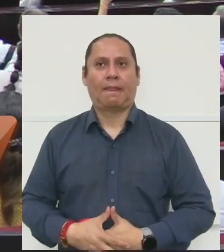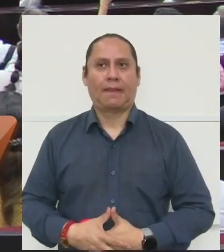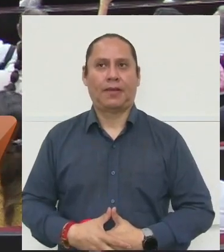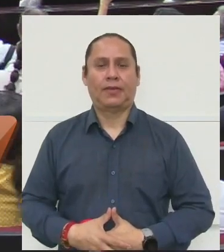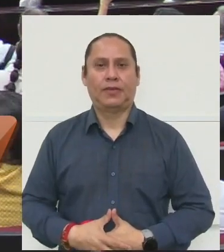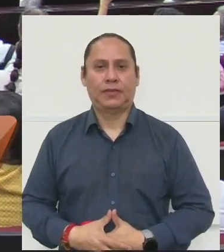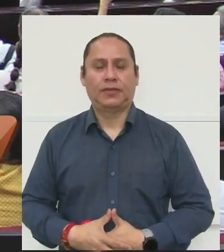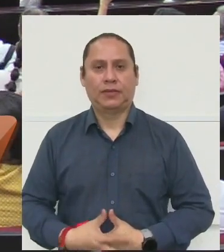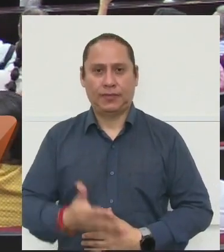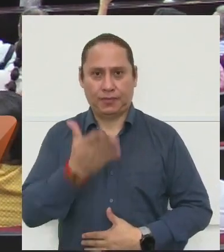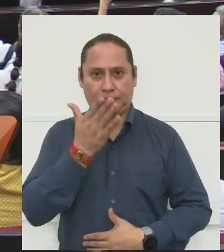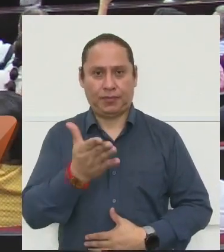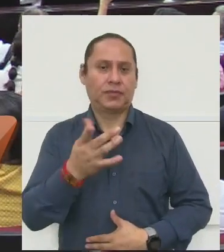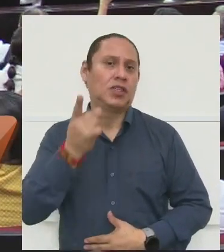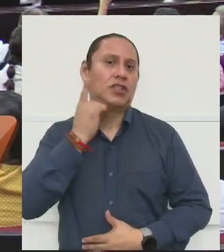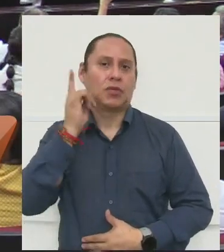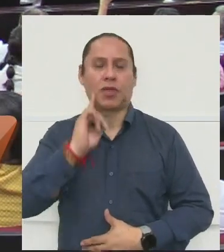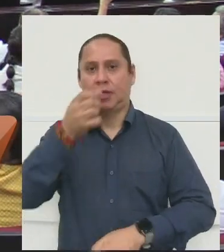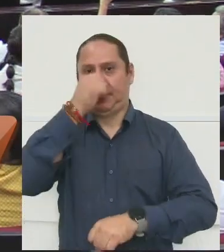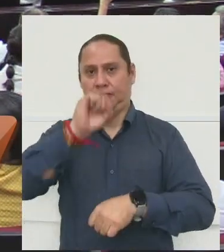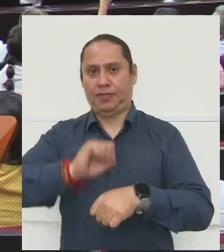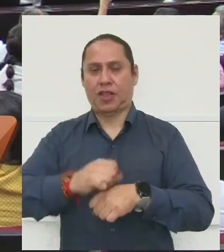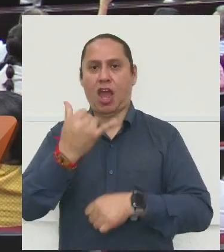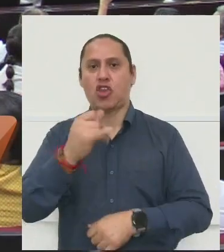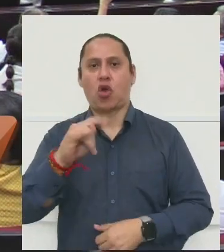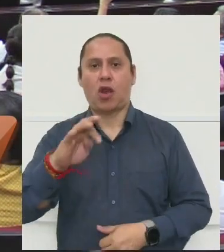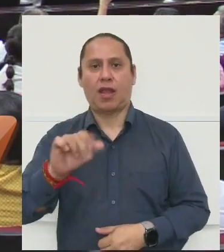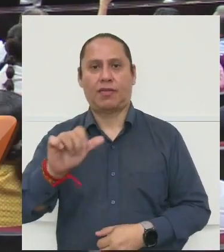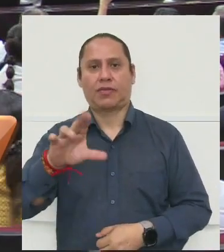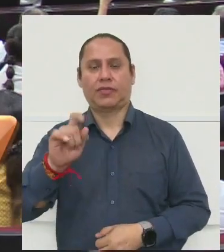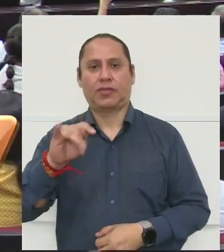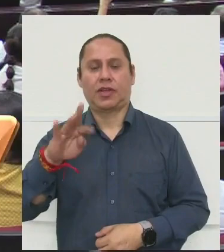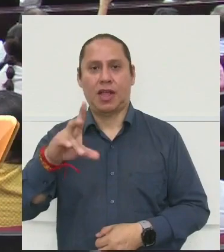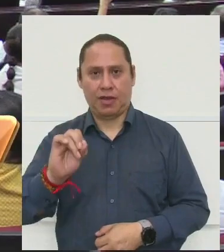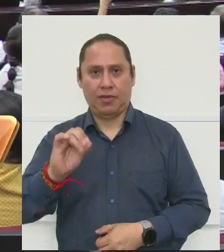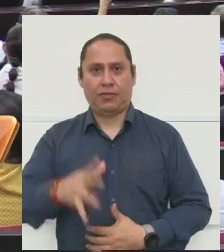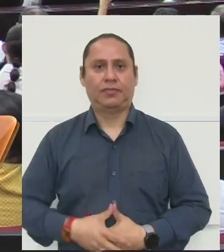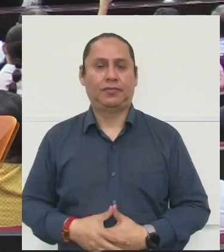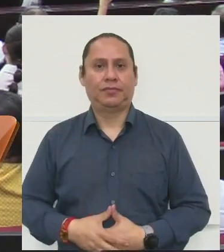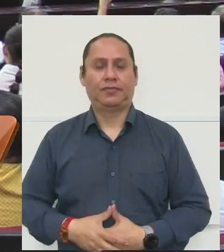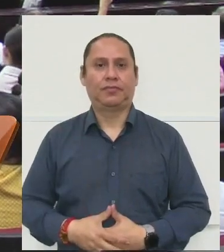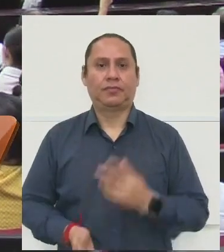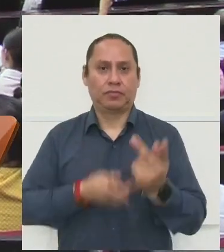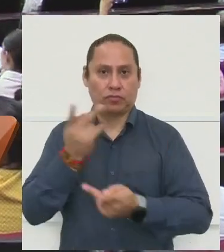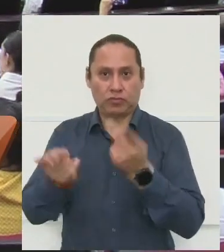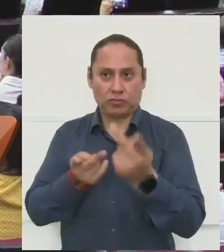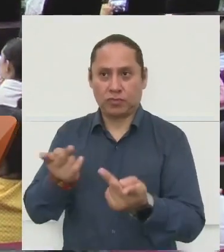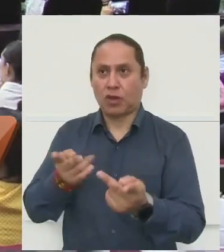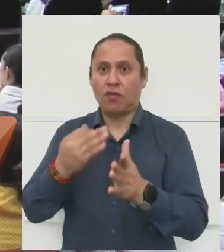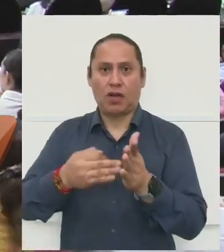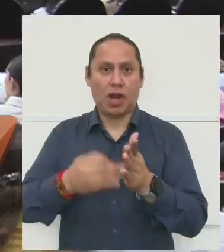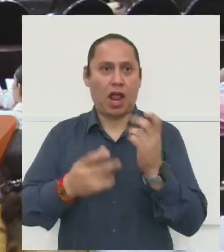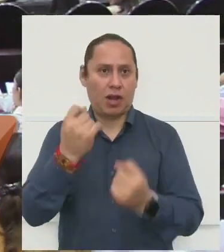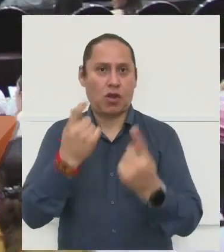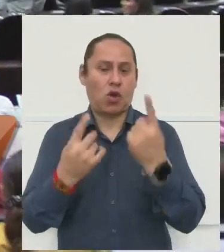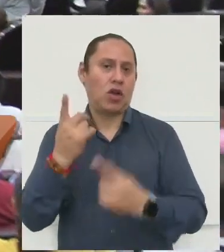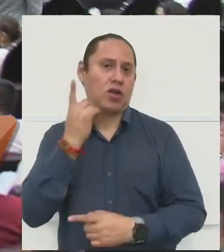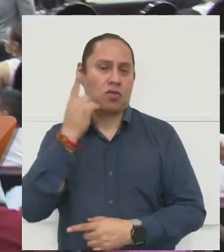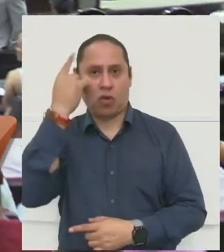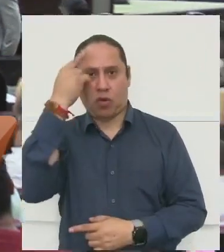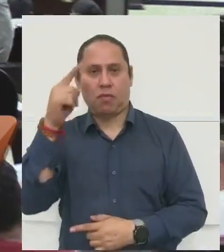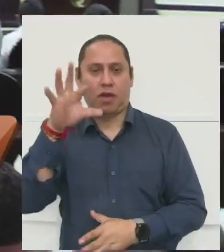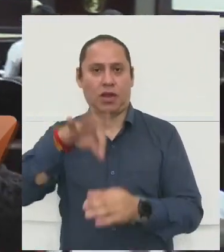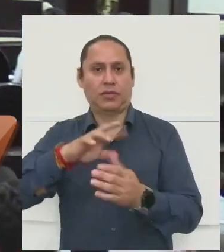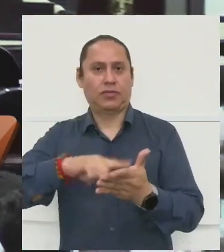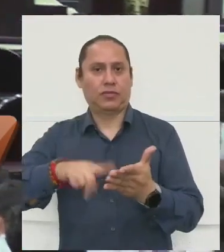electrónico Solicito a la diputada secretaria Yolanda del Rosario Correa González se sirve a verificar si falta algún diputado